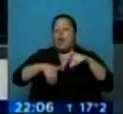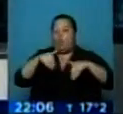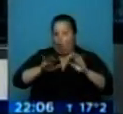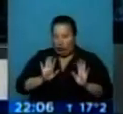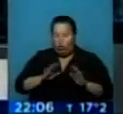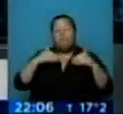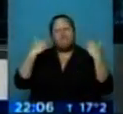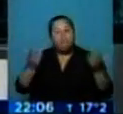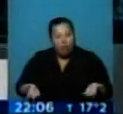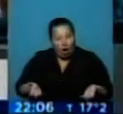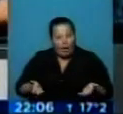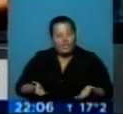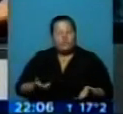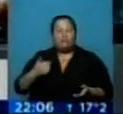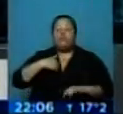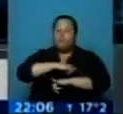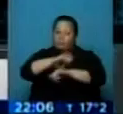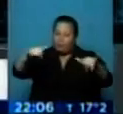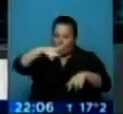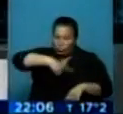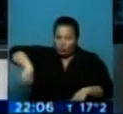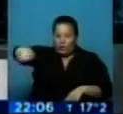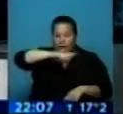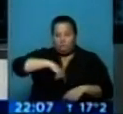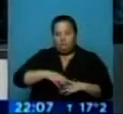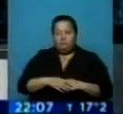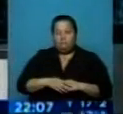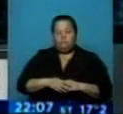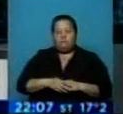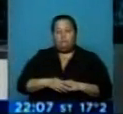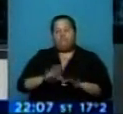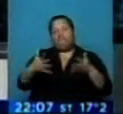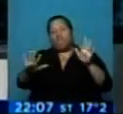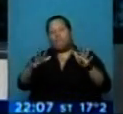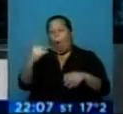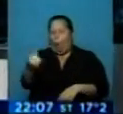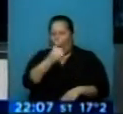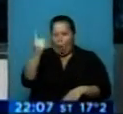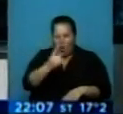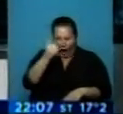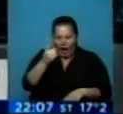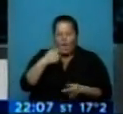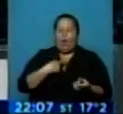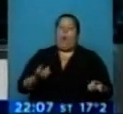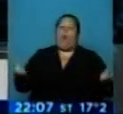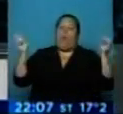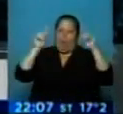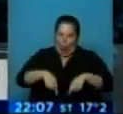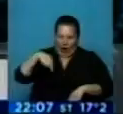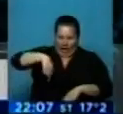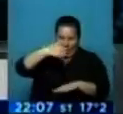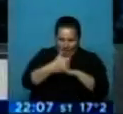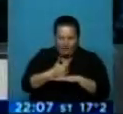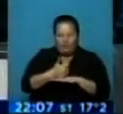urnas. Por eso los convoco a que alrededor de una hora nos volvamos a